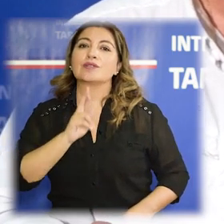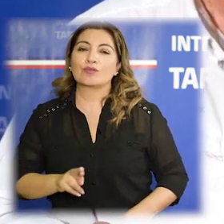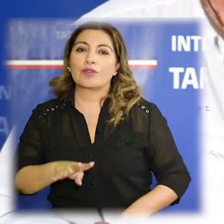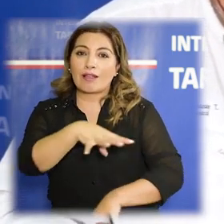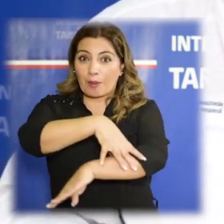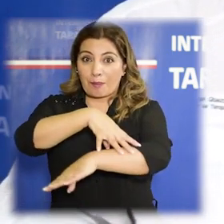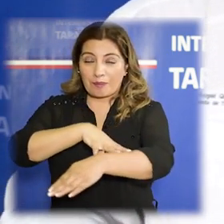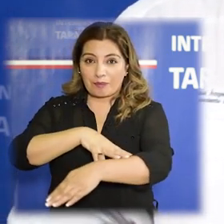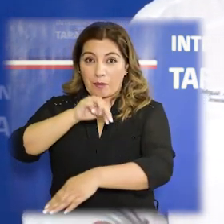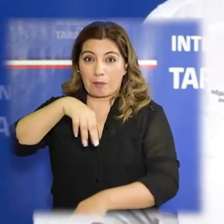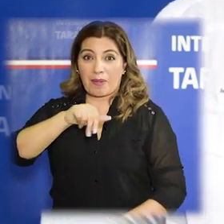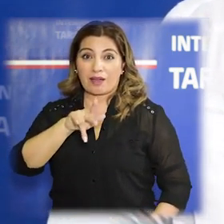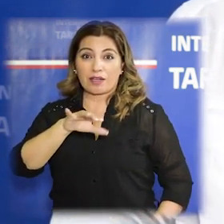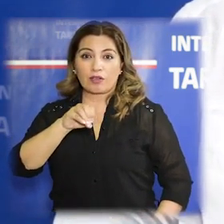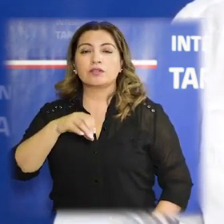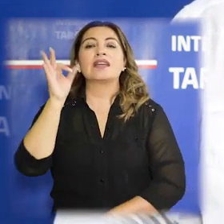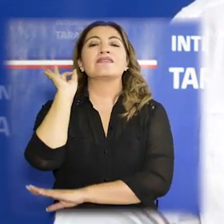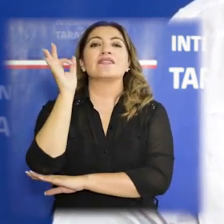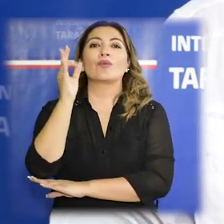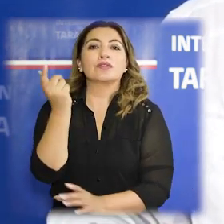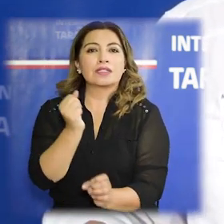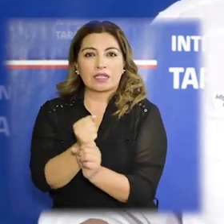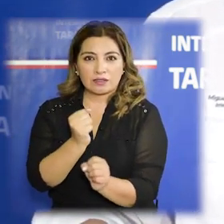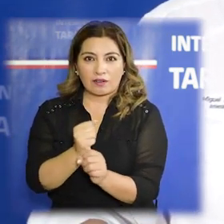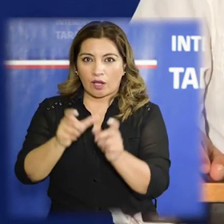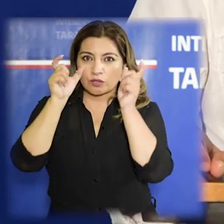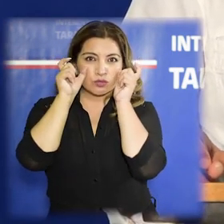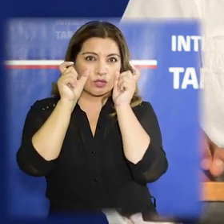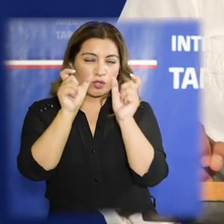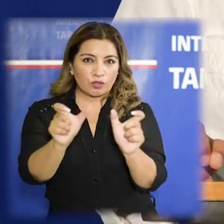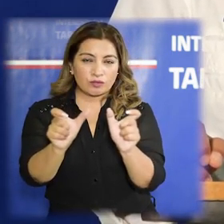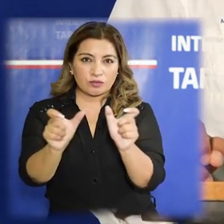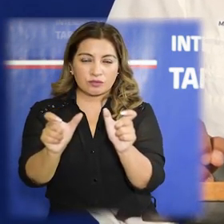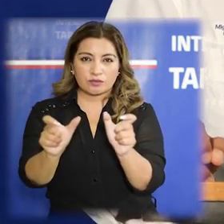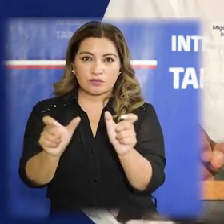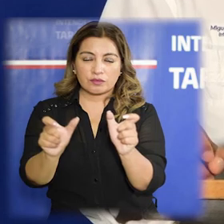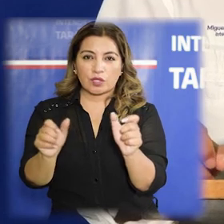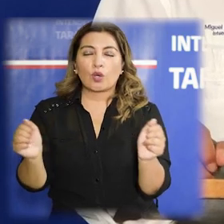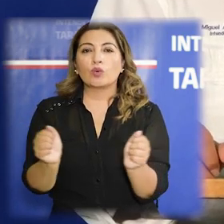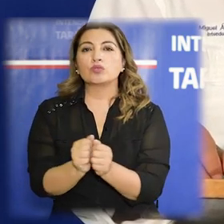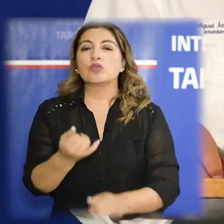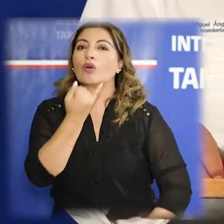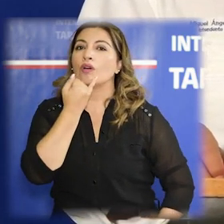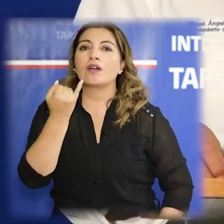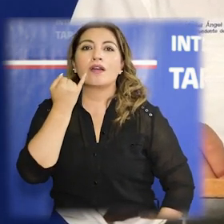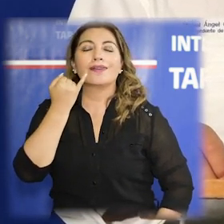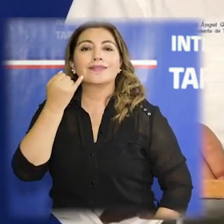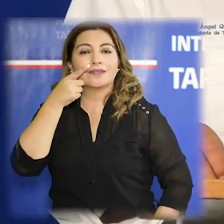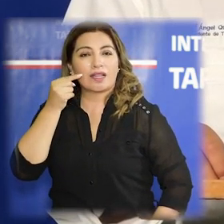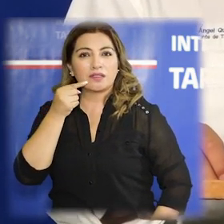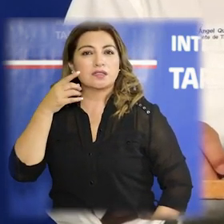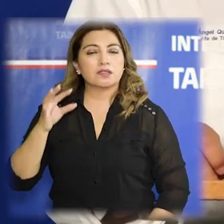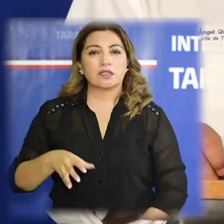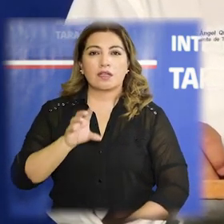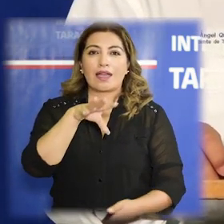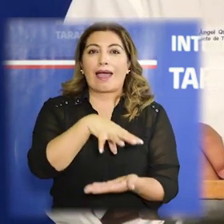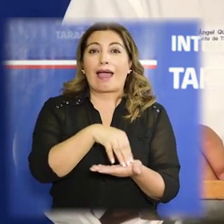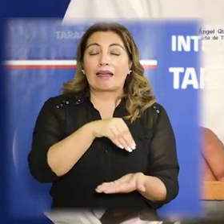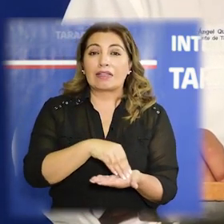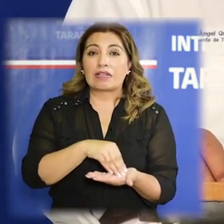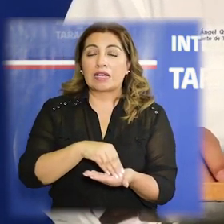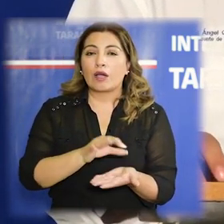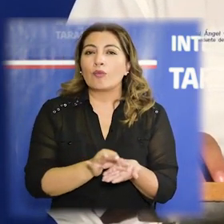Marítima. Reunión de trabajo y control de focalización con los intendentes de Arica en Cuya